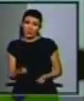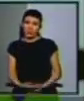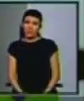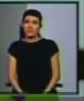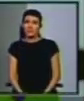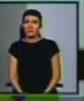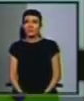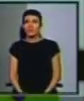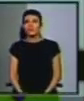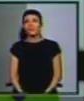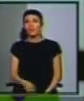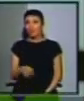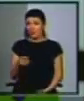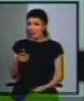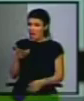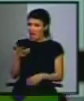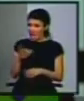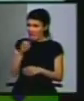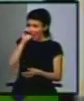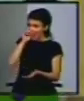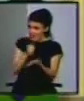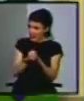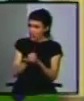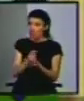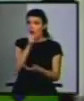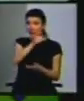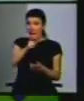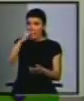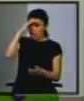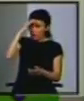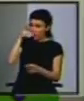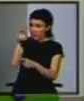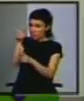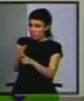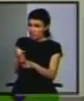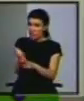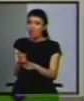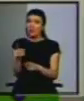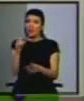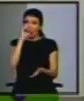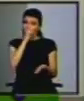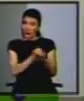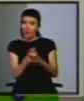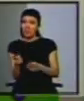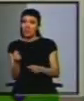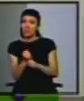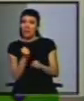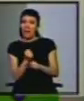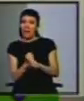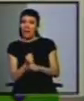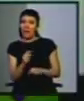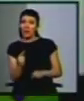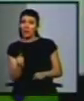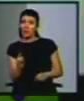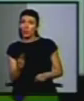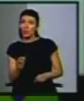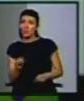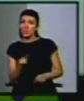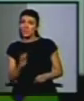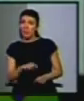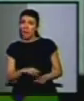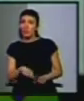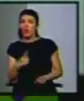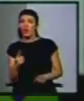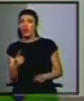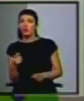pesos. Y hay un engaño, digamos, a gente que confió en usted porque usted trabajaba en Turiscam, sí. Después en Inversiones Futuros S.A. Es decir, hubo gente que le puso toda su plata, toda